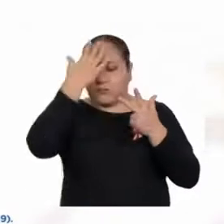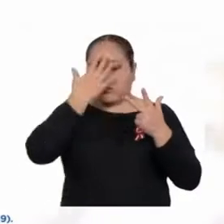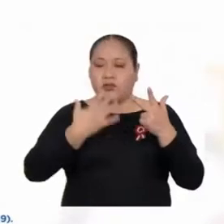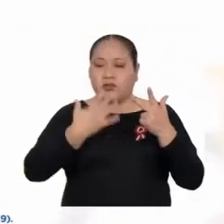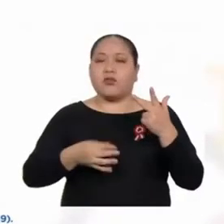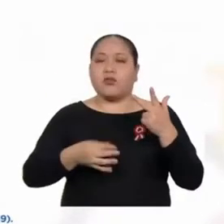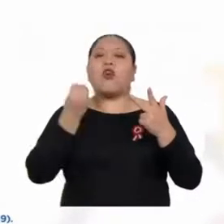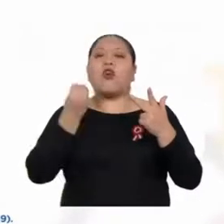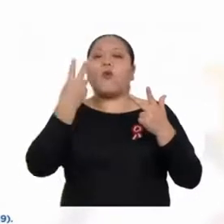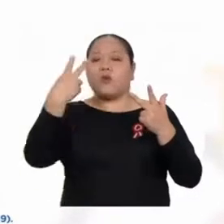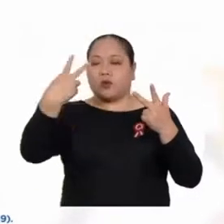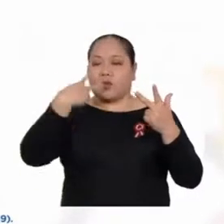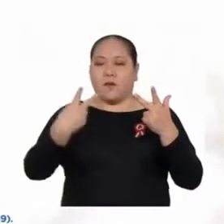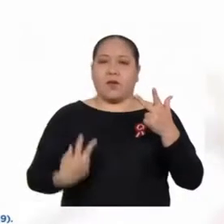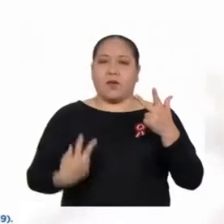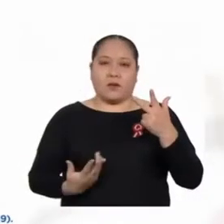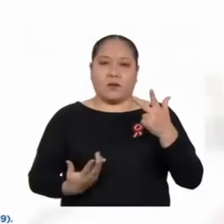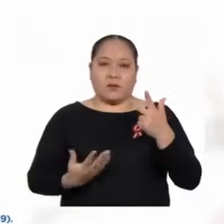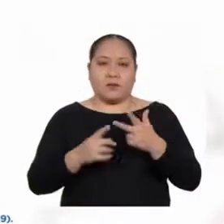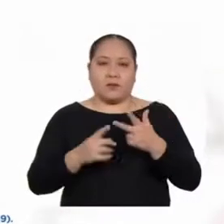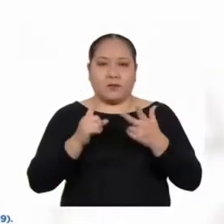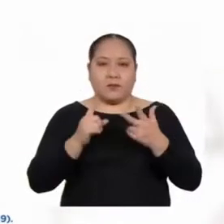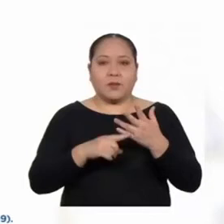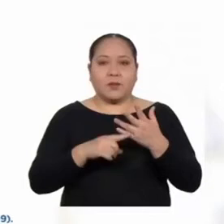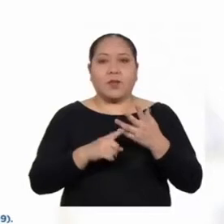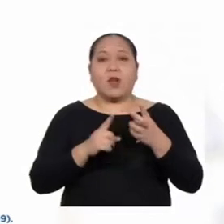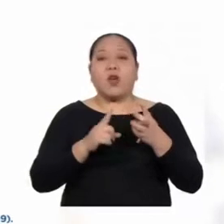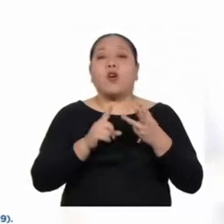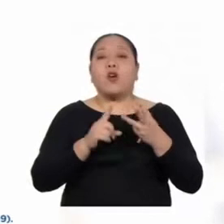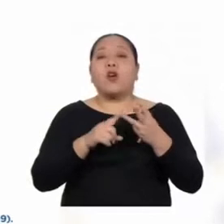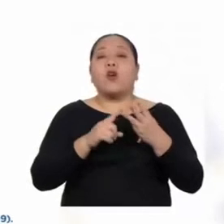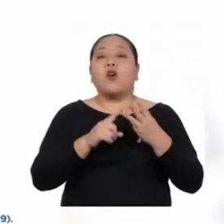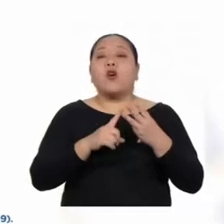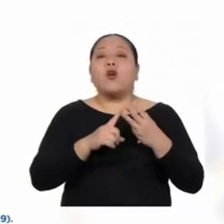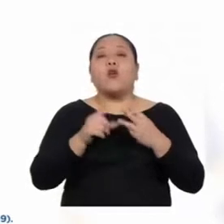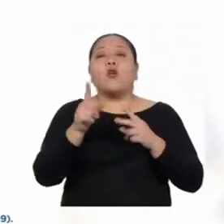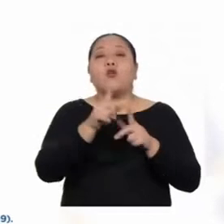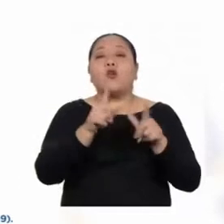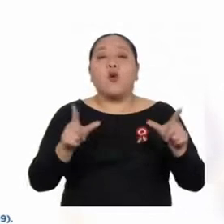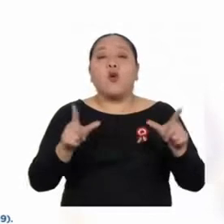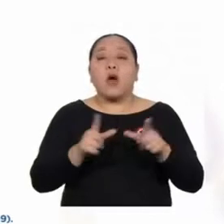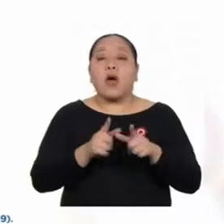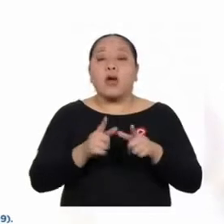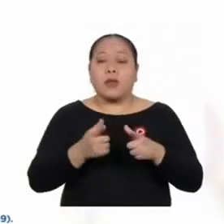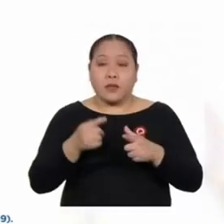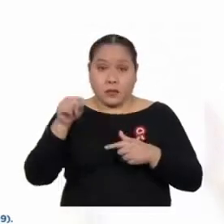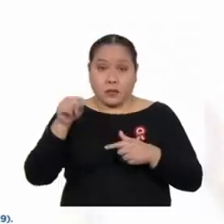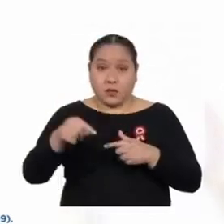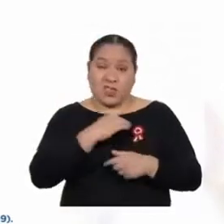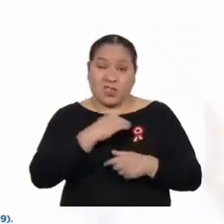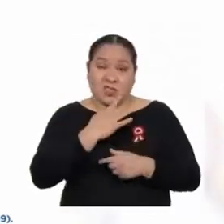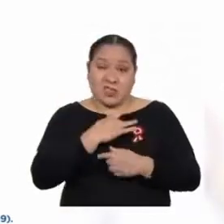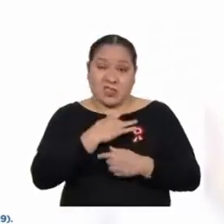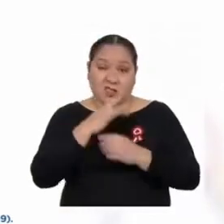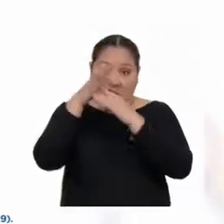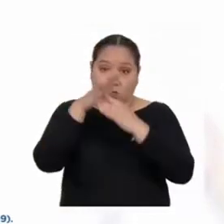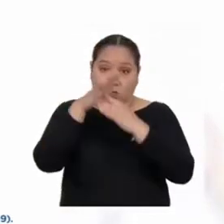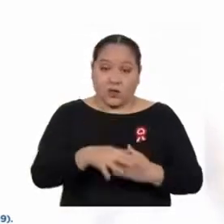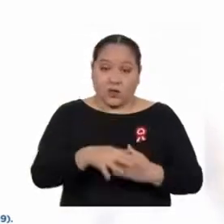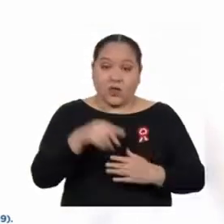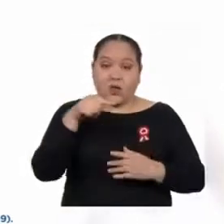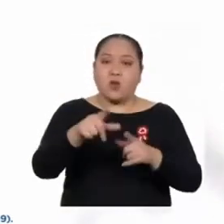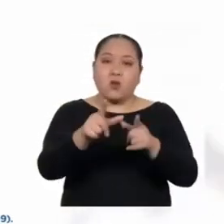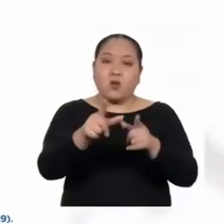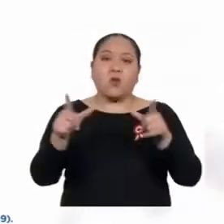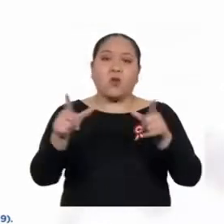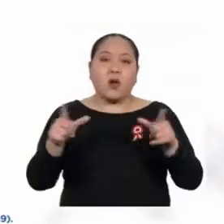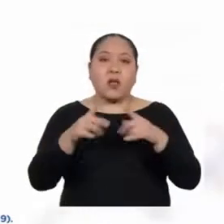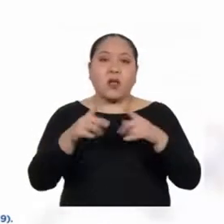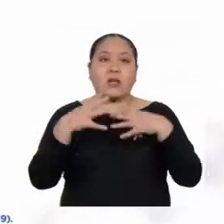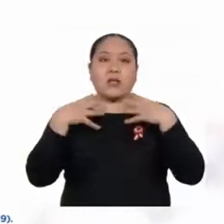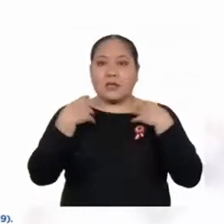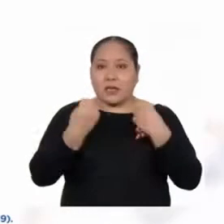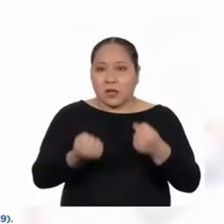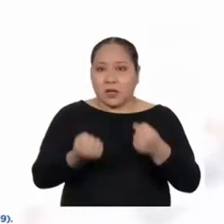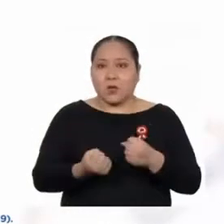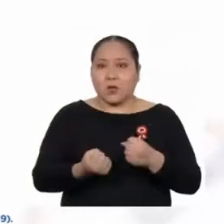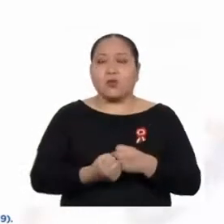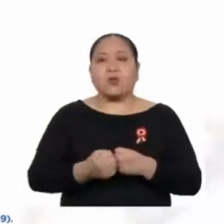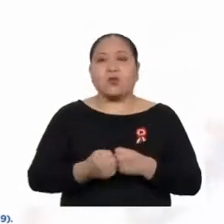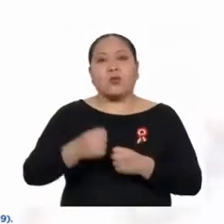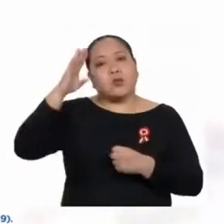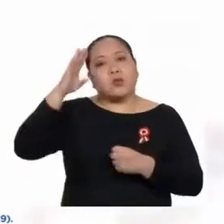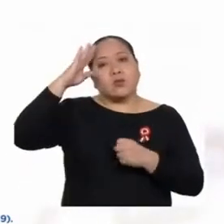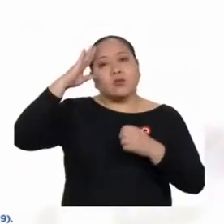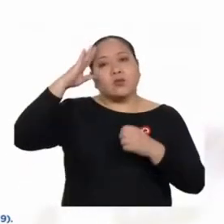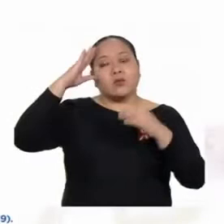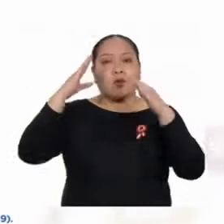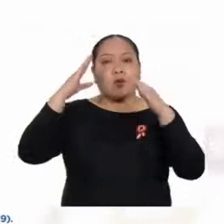faciales o físicos. Los lugares donde vivieron la discriminación fueron los establecimientos de salud, las comisarías